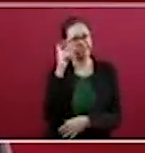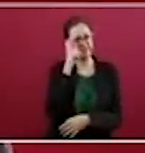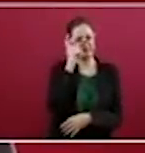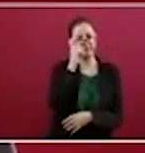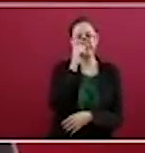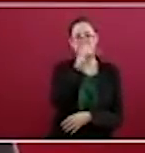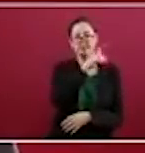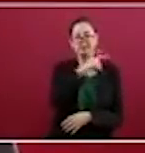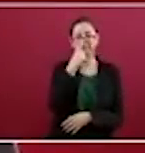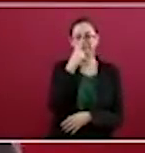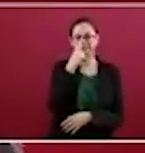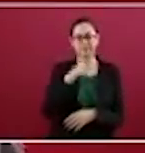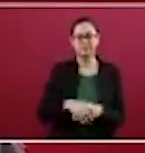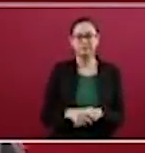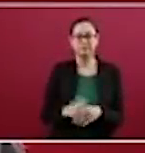hubo oposición